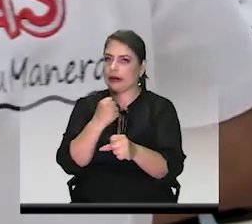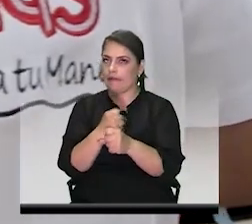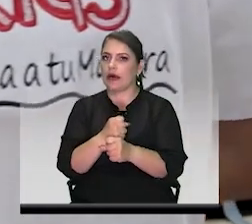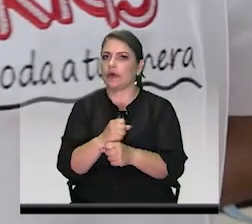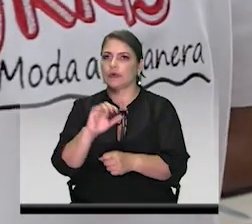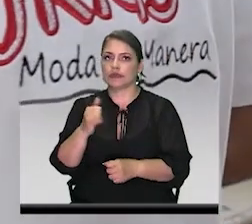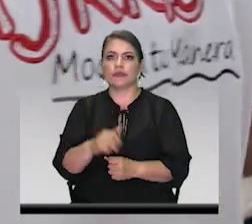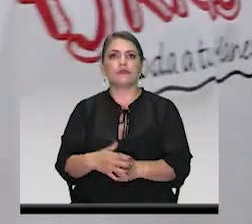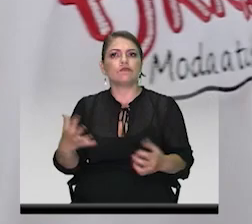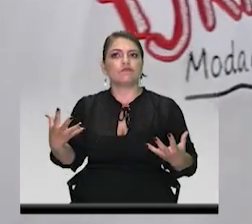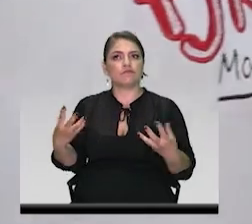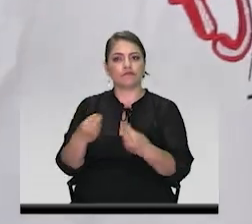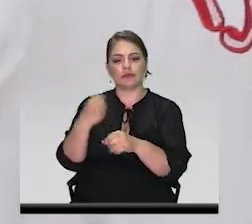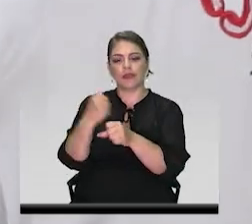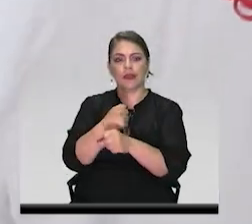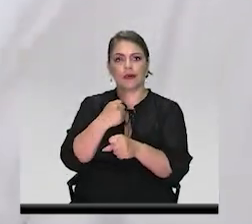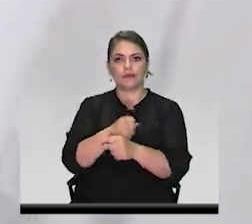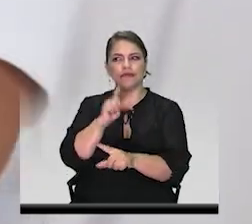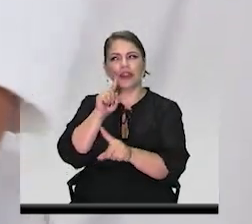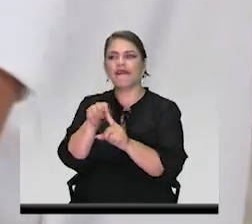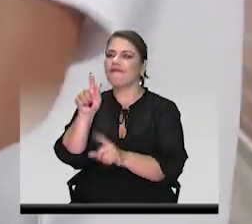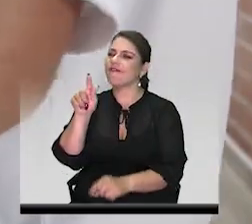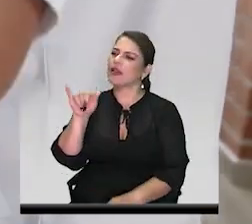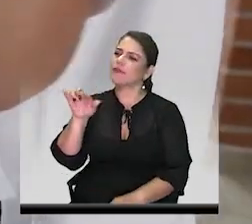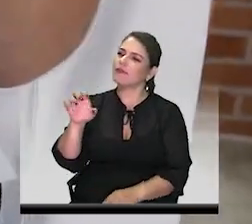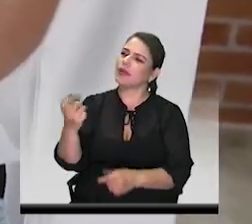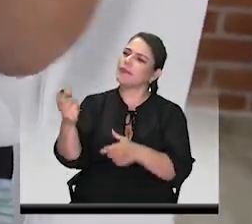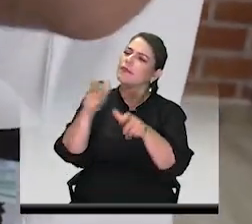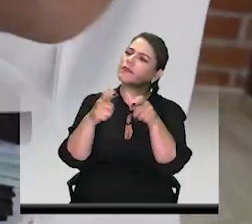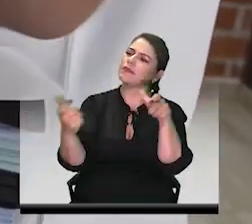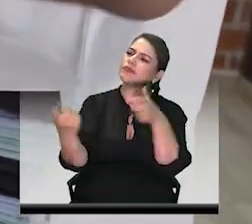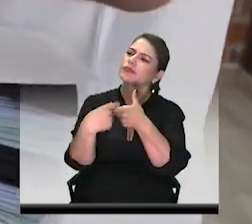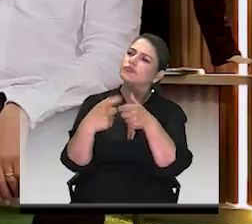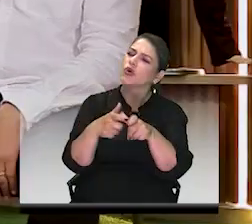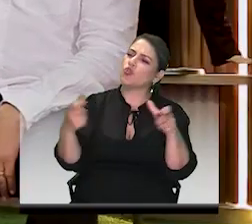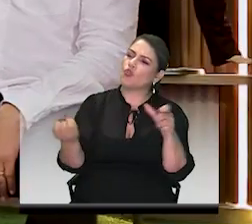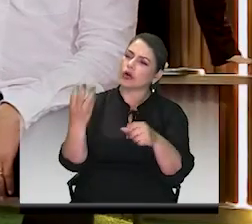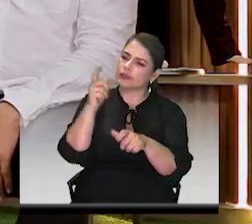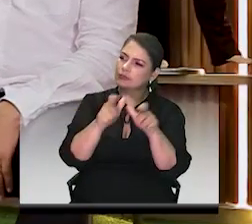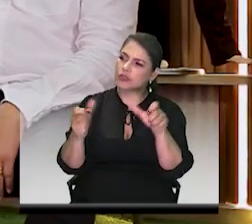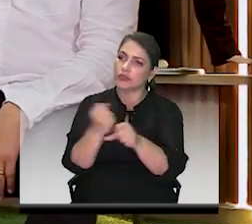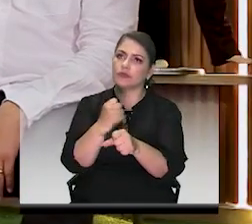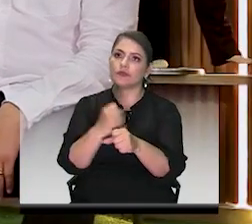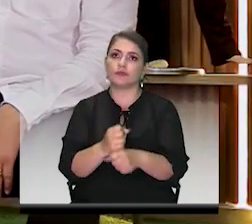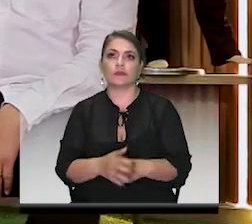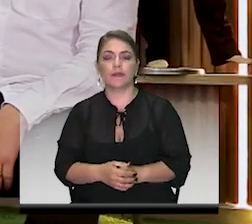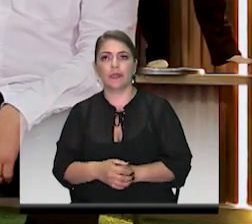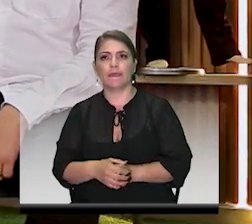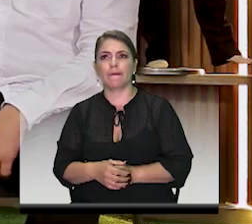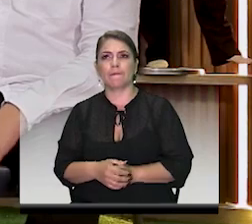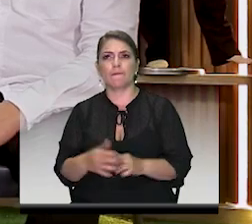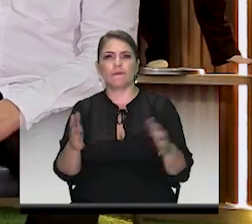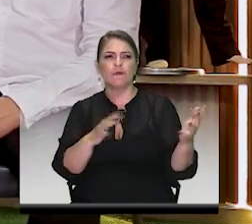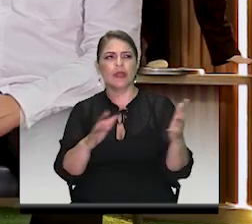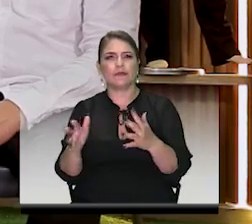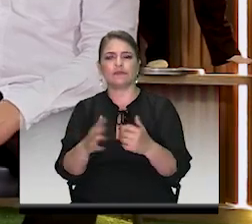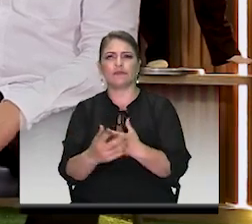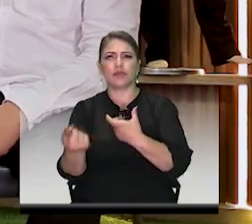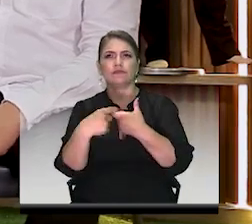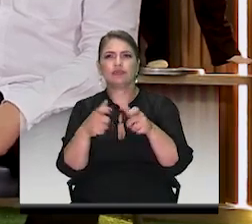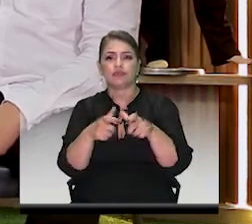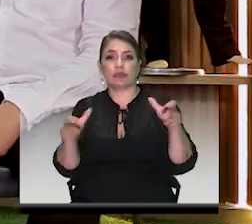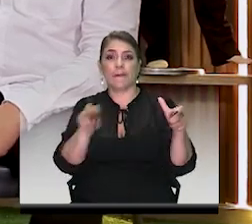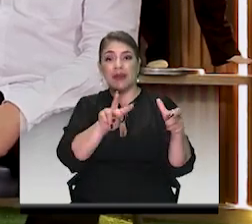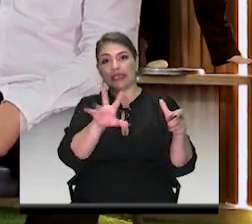hemos venido haciendo, Felipe. ¿Cuántos empleos genera esta empresa? Nuestra empresa genera empleos directos aproximadamente